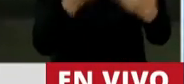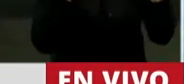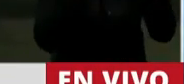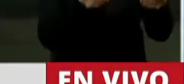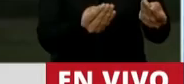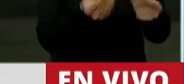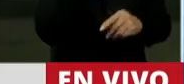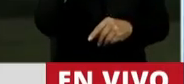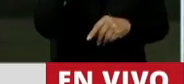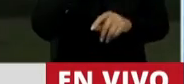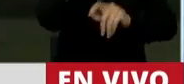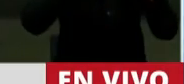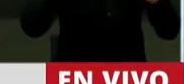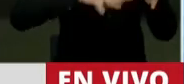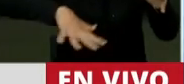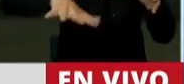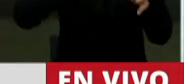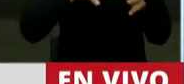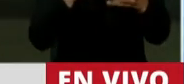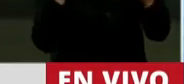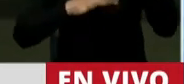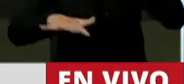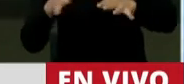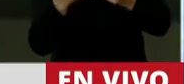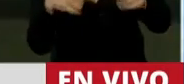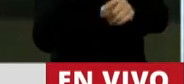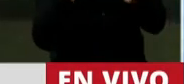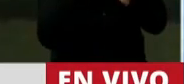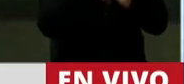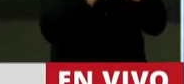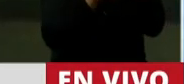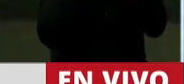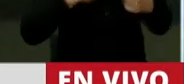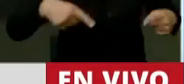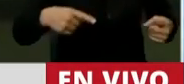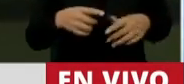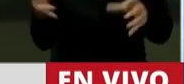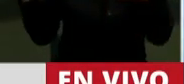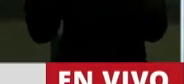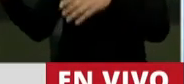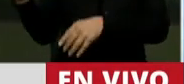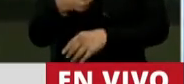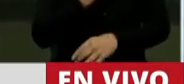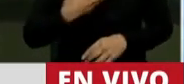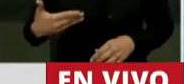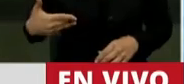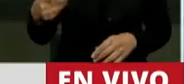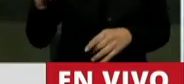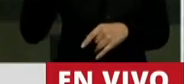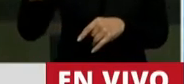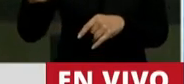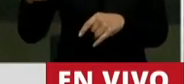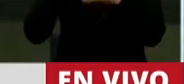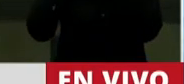defendemos el interés del pueblo y hacemos lo que el pueblo quiere. La oposición, en vez de hacer el papel